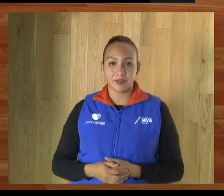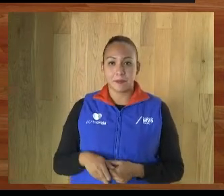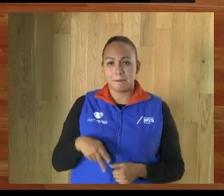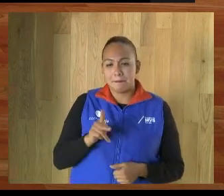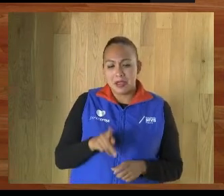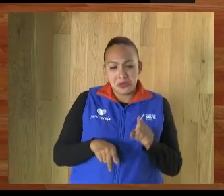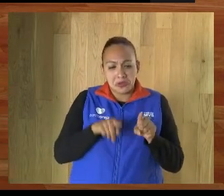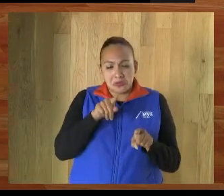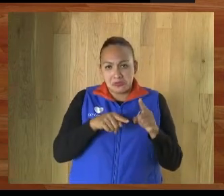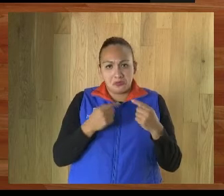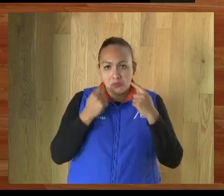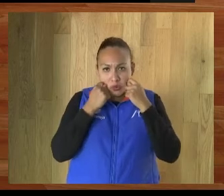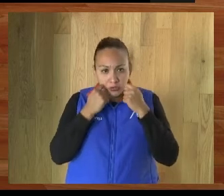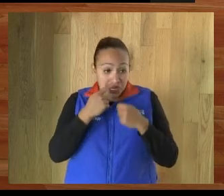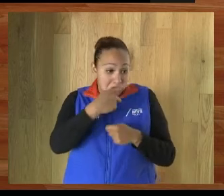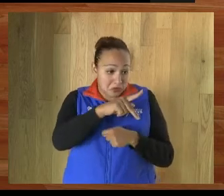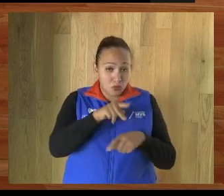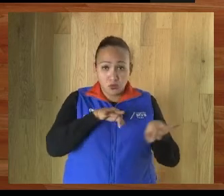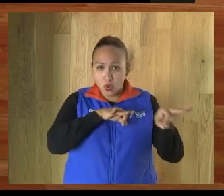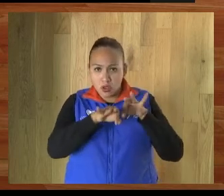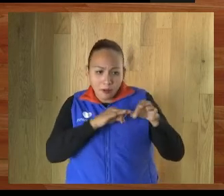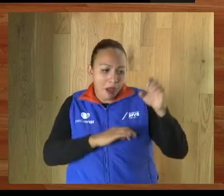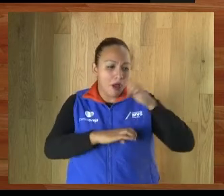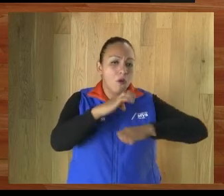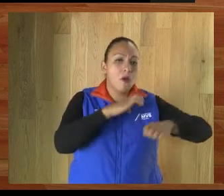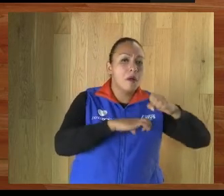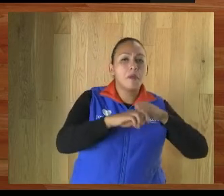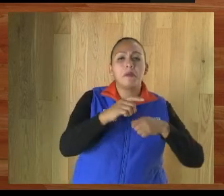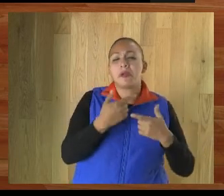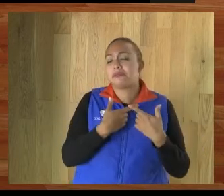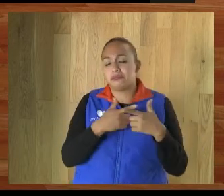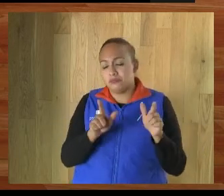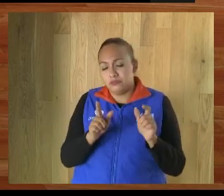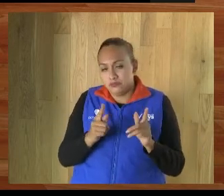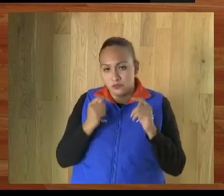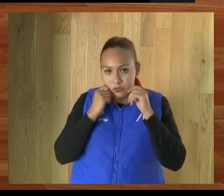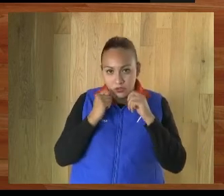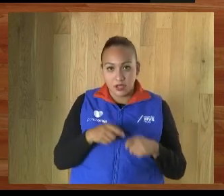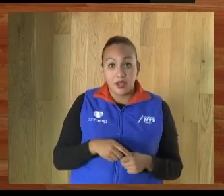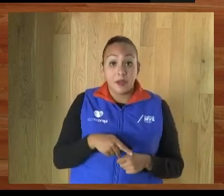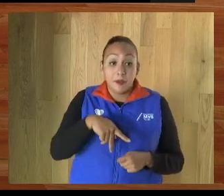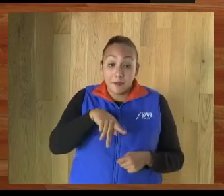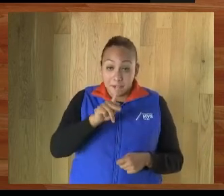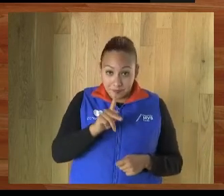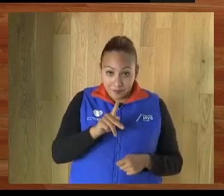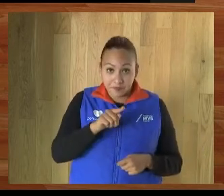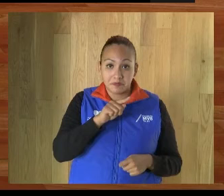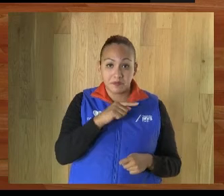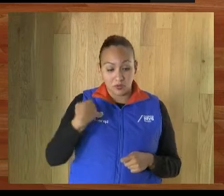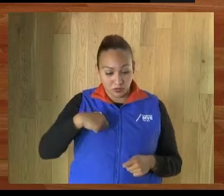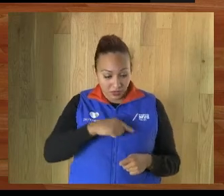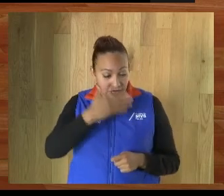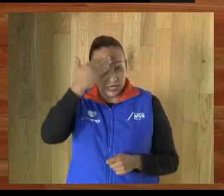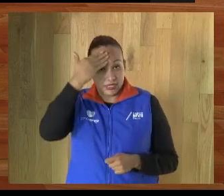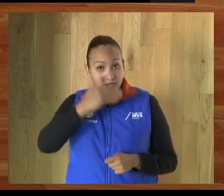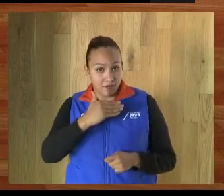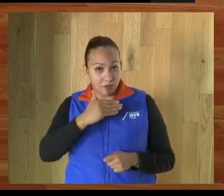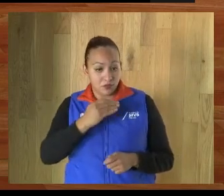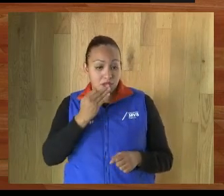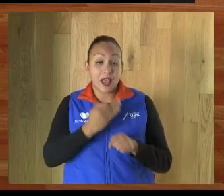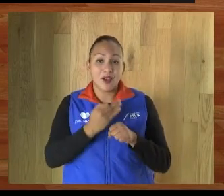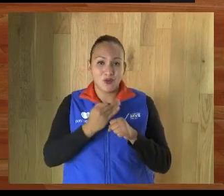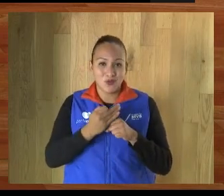cuál sea tu empresa o tu rubro, tu sector, pues sabemos que las